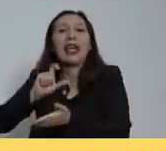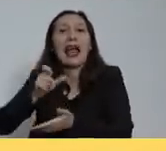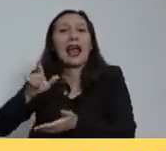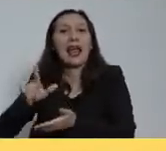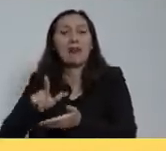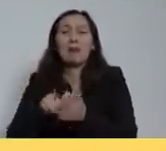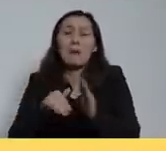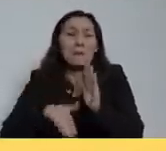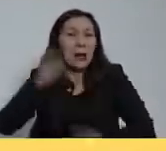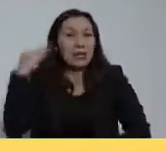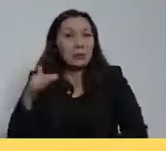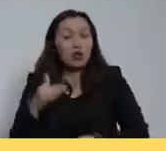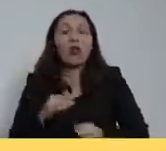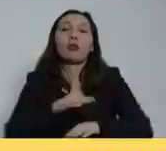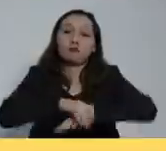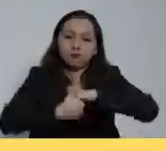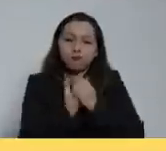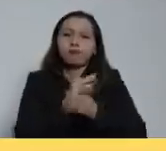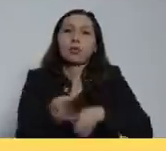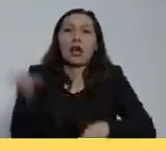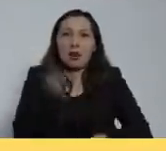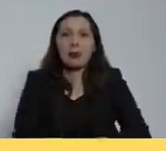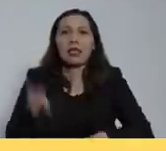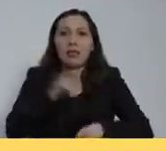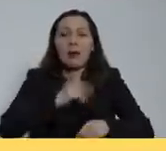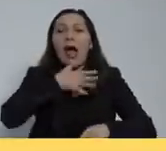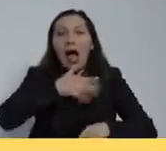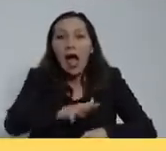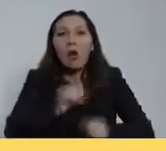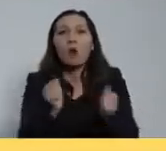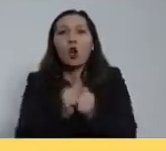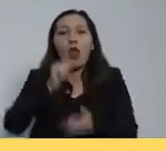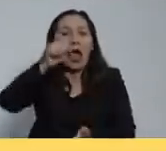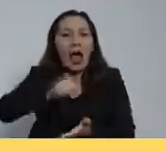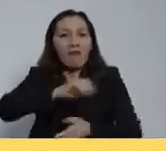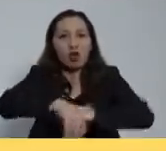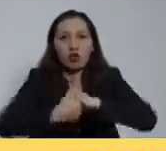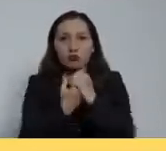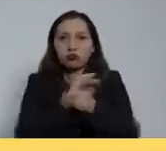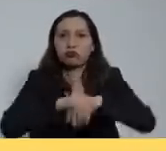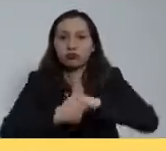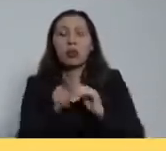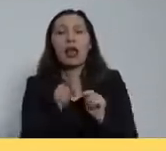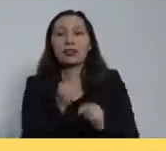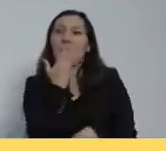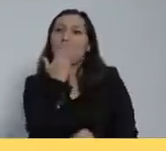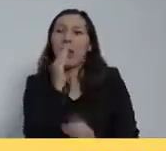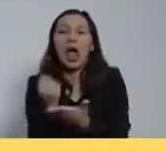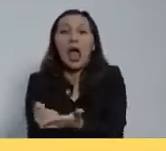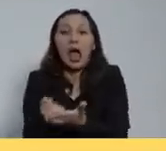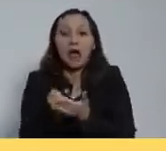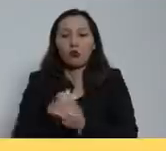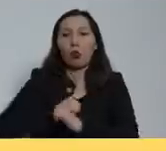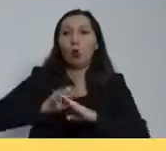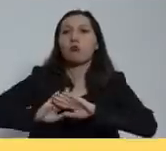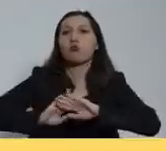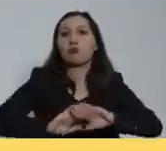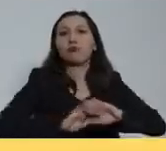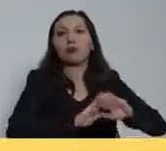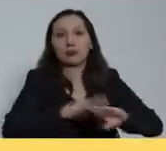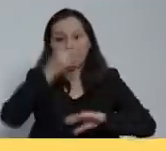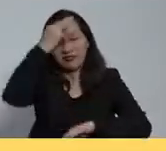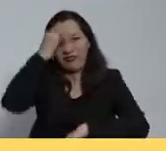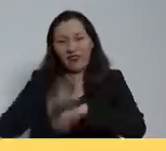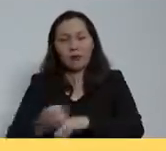importante es el lavado continuo de manos con agua y jabón para poder ayudar a prevenir esta